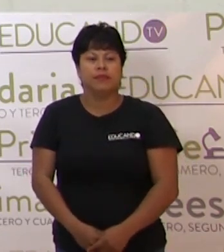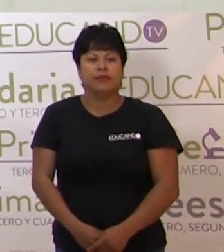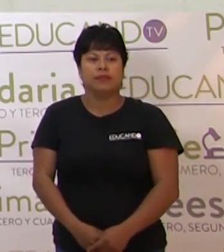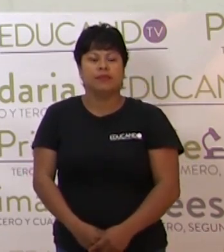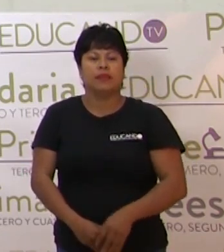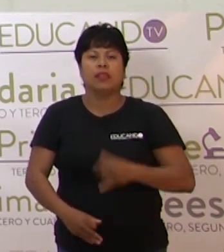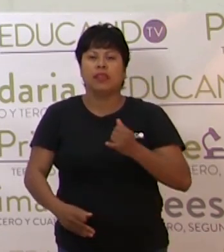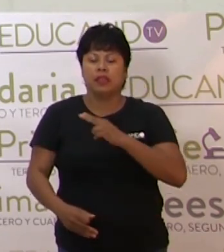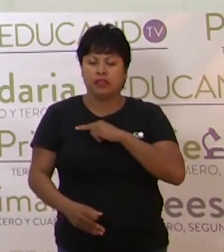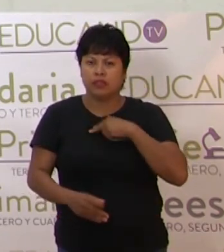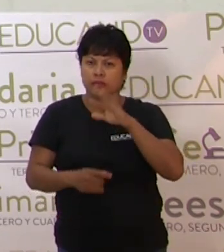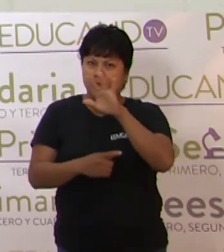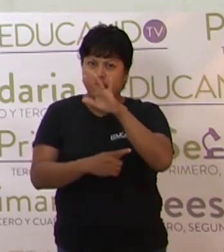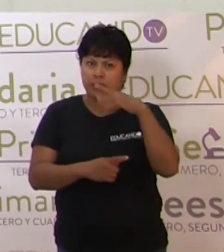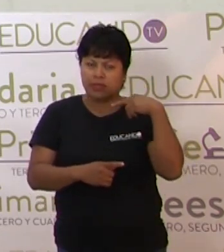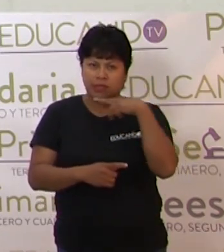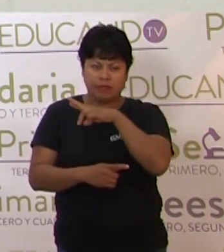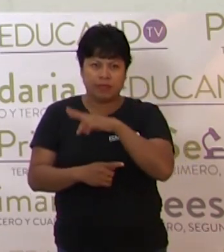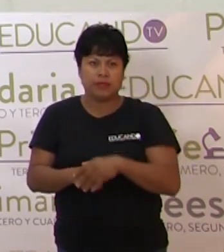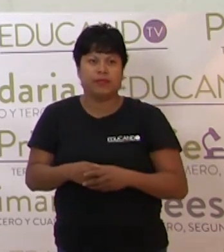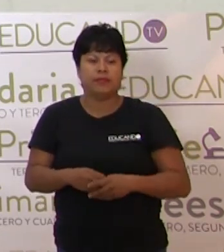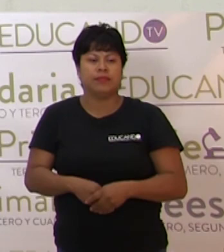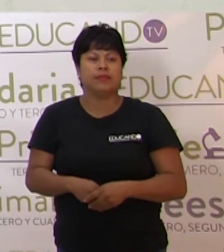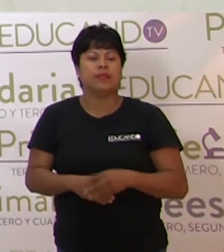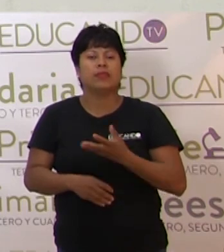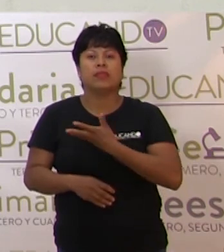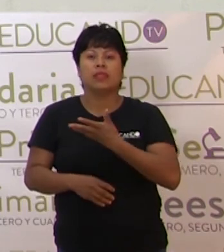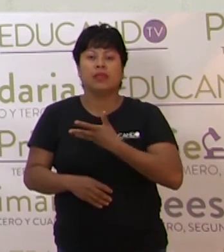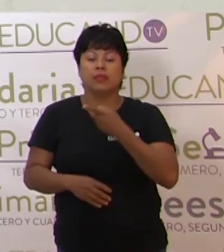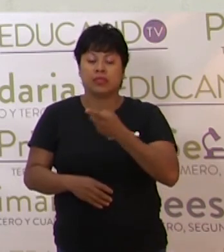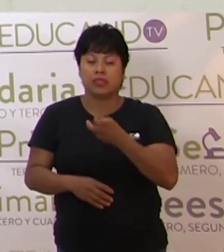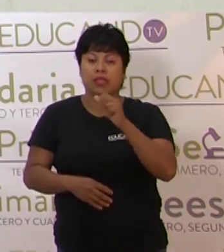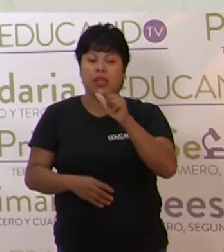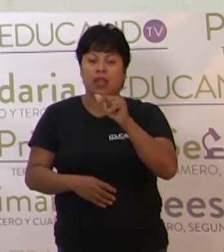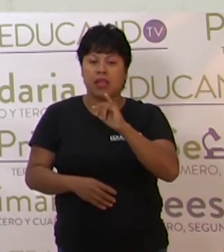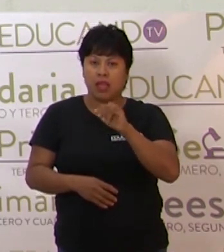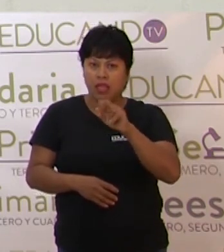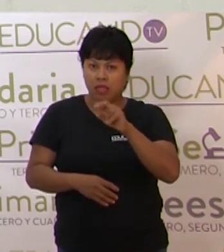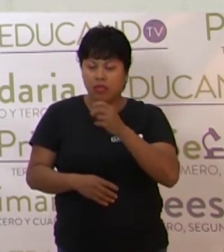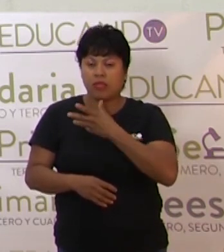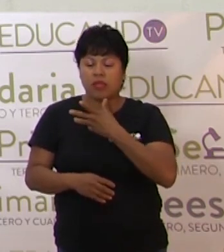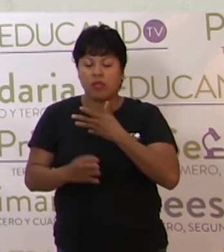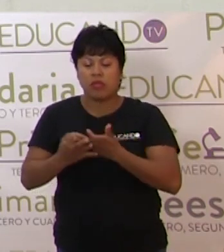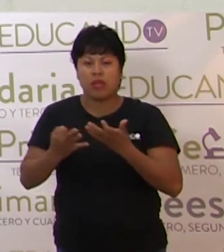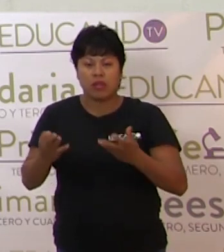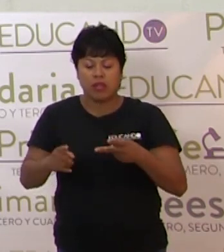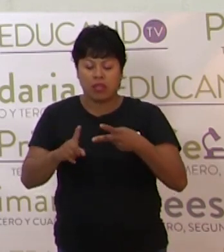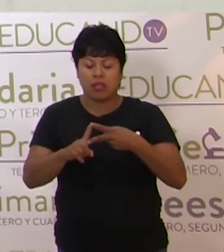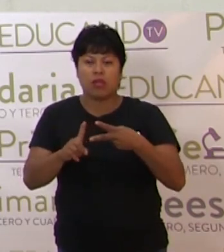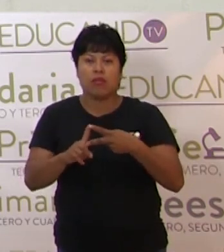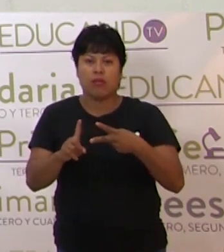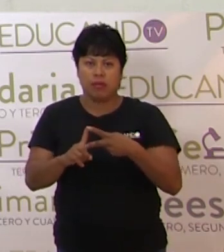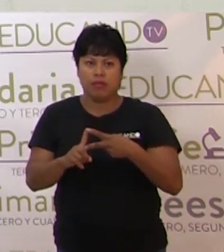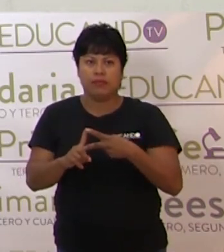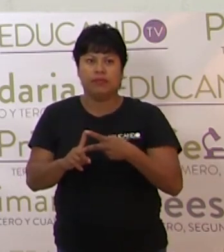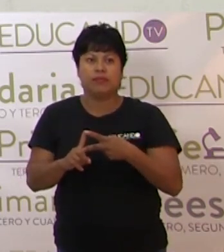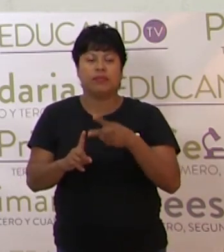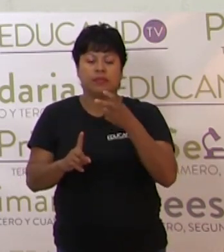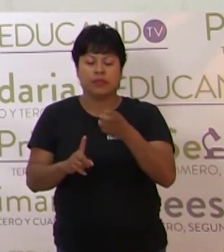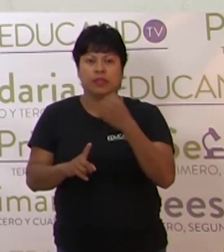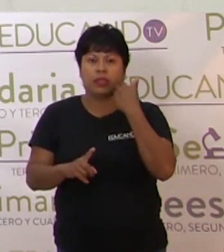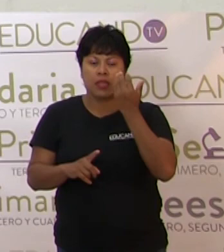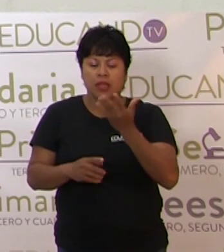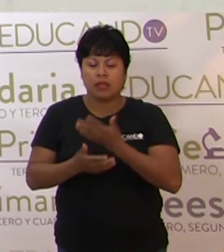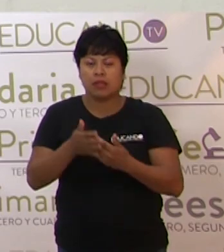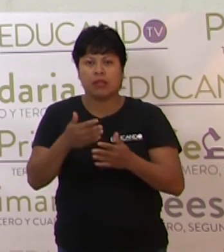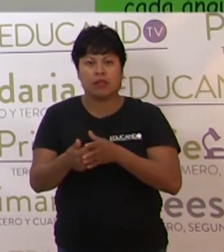y vamos a leerlo rápidamente tenemos que alejandro tiene un terreno de forma triangular en el cual desea